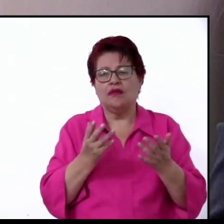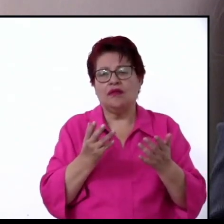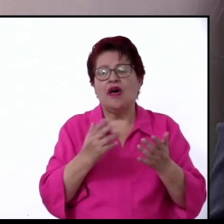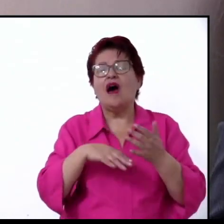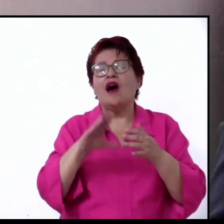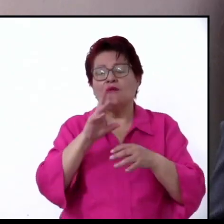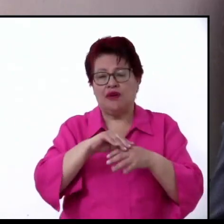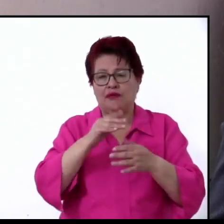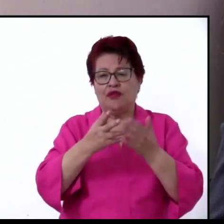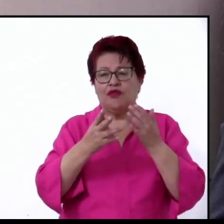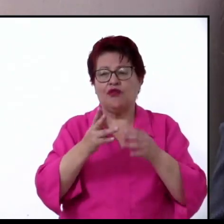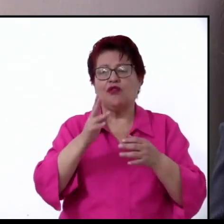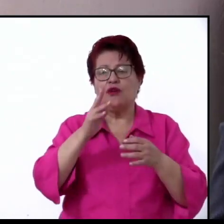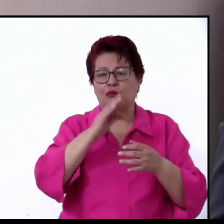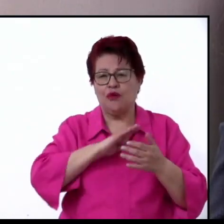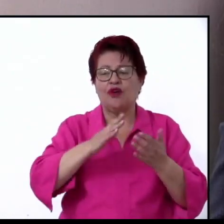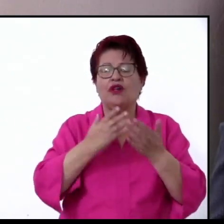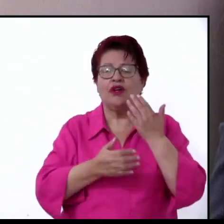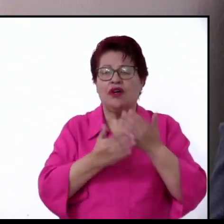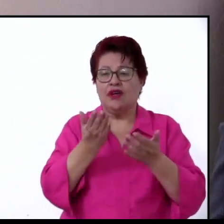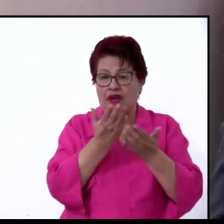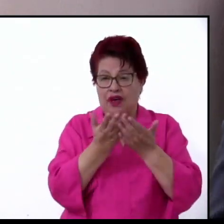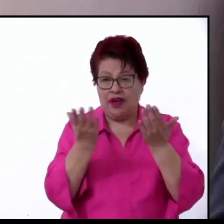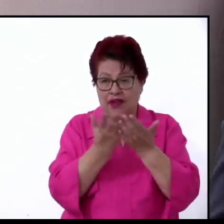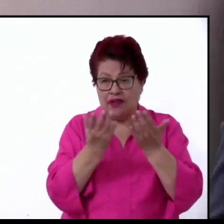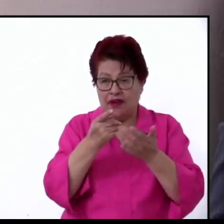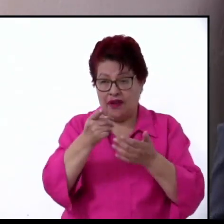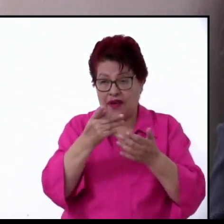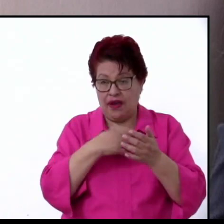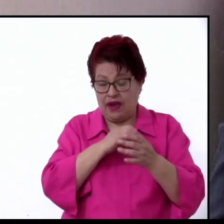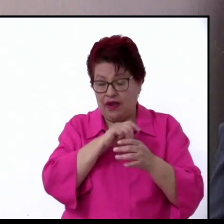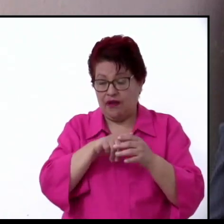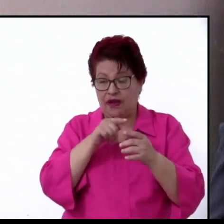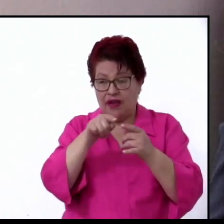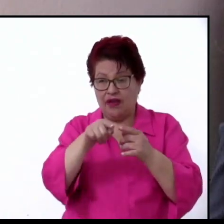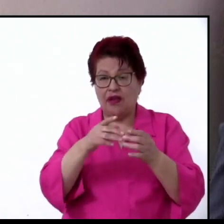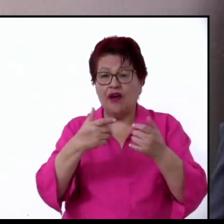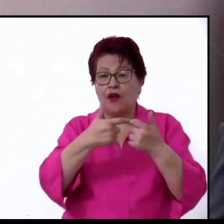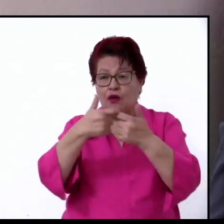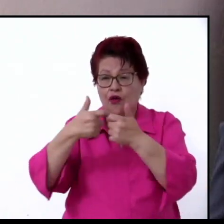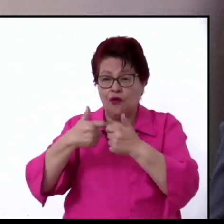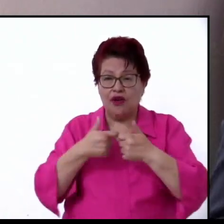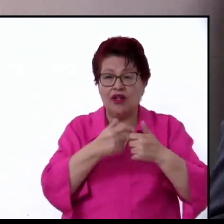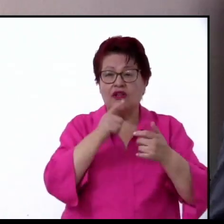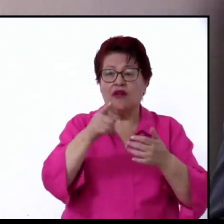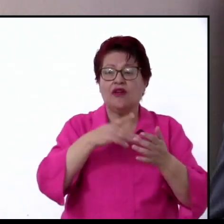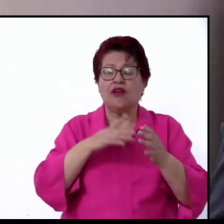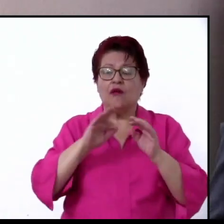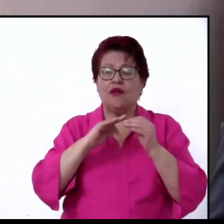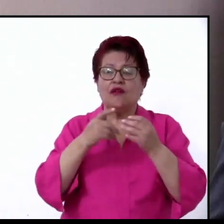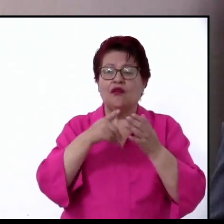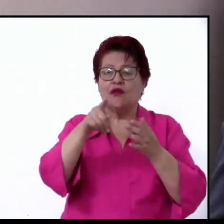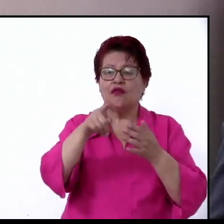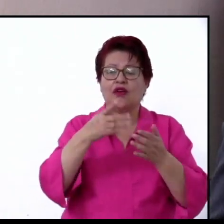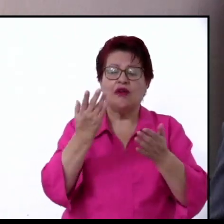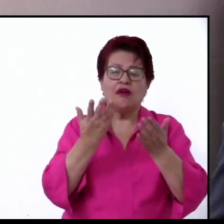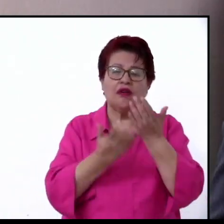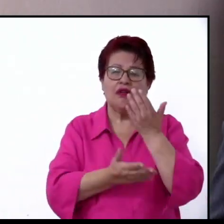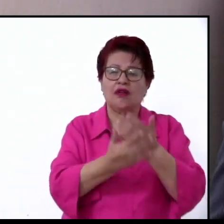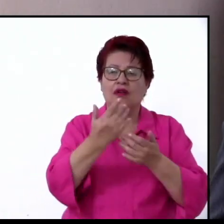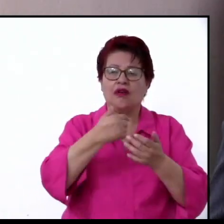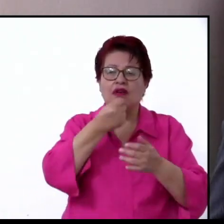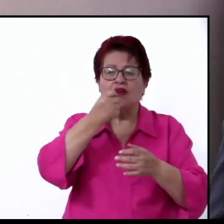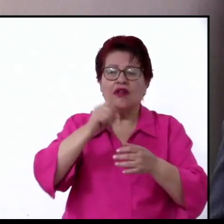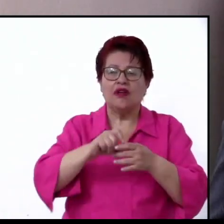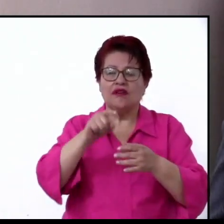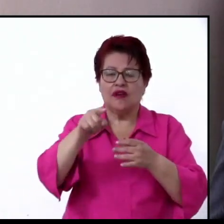ha permitido que sean posibles, y este en especial, el cooperativismo, de la manera en que usted lo ha manejado desde la